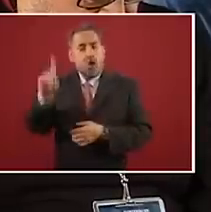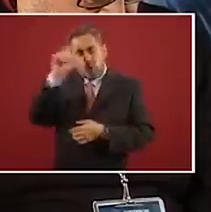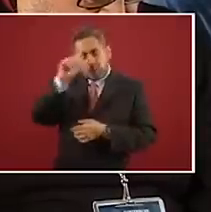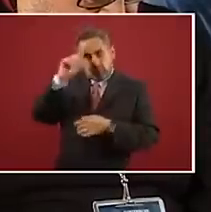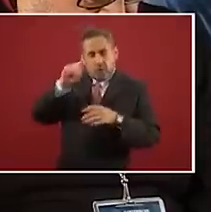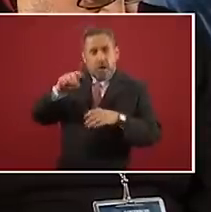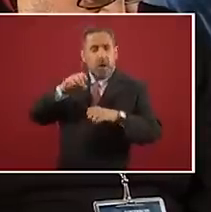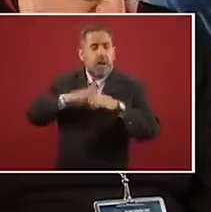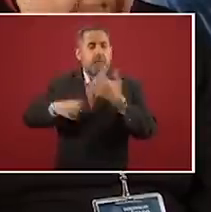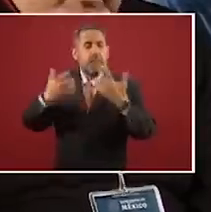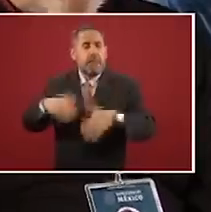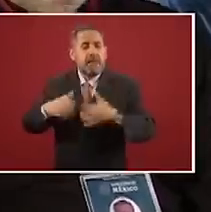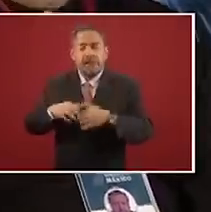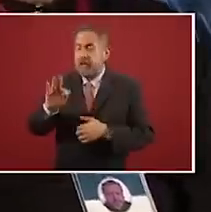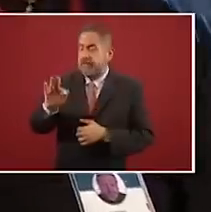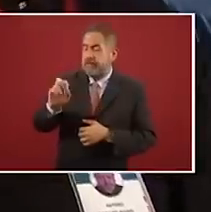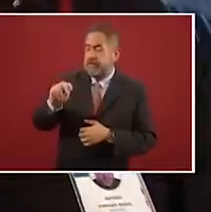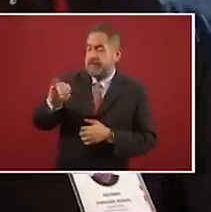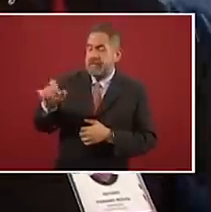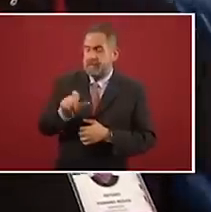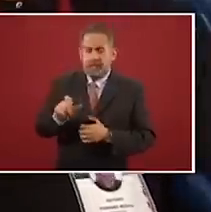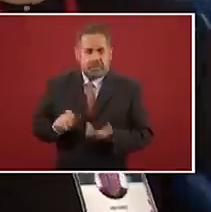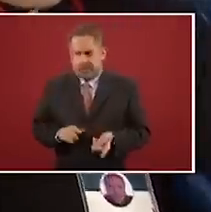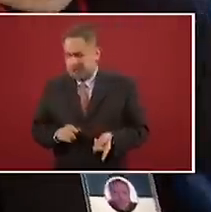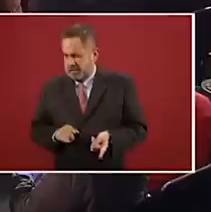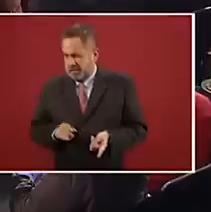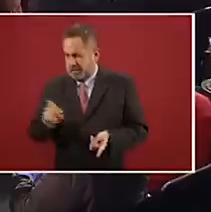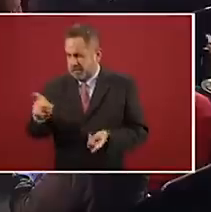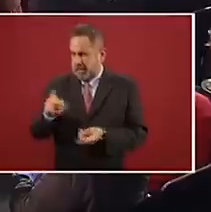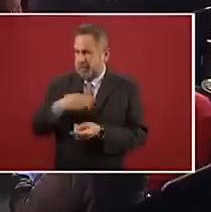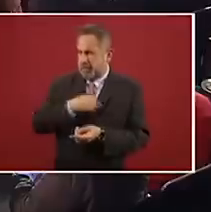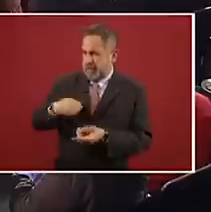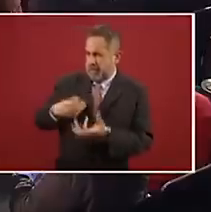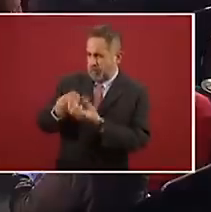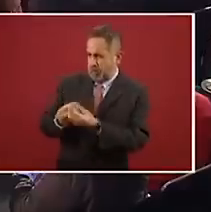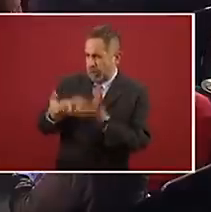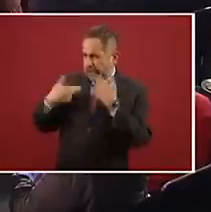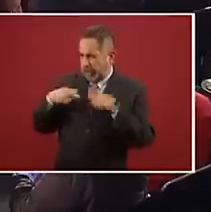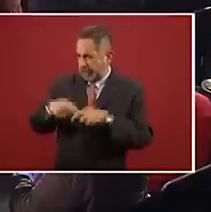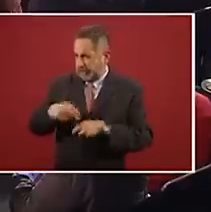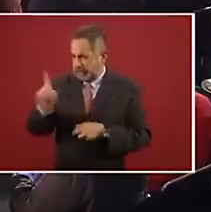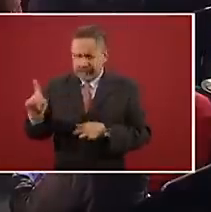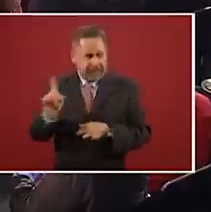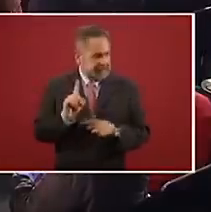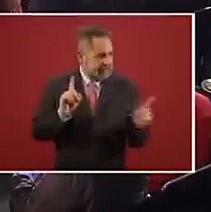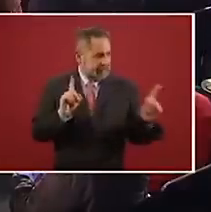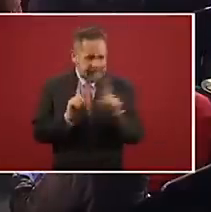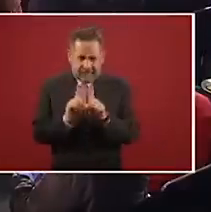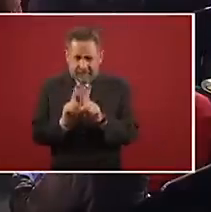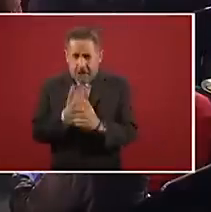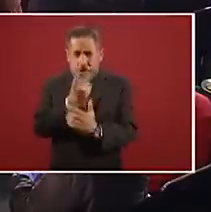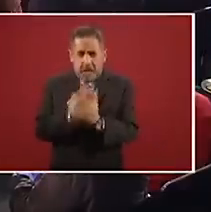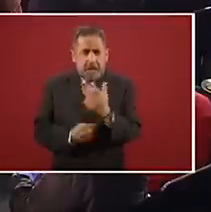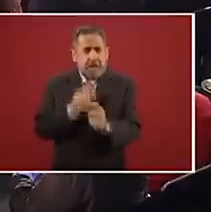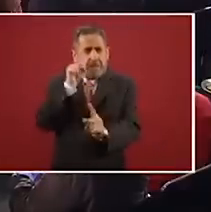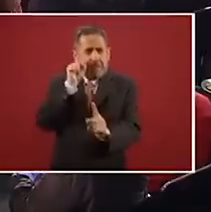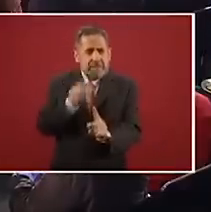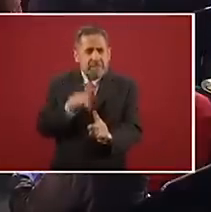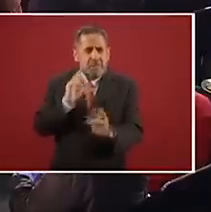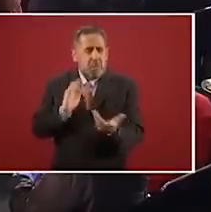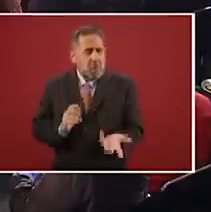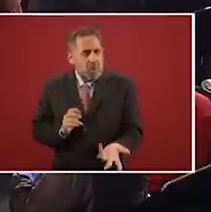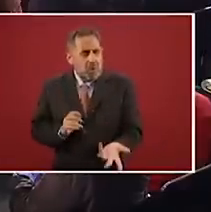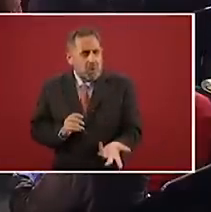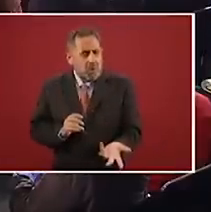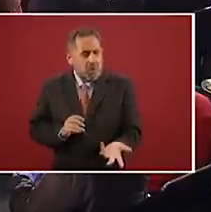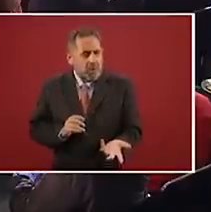empresa transnacional Fénix, lo que lo convierte en el representante de los trabajadores y de la empresa al mismo